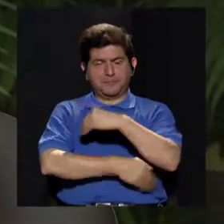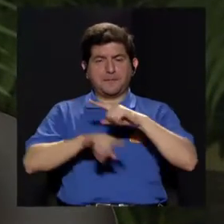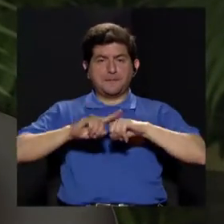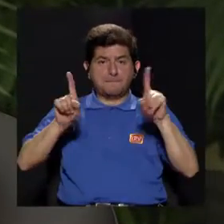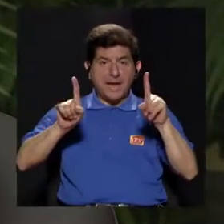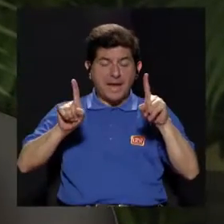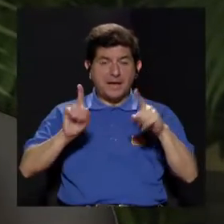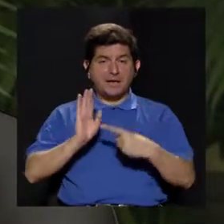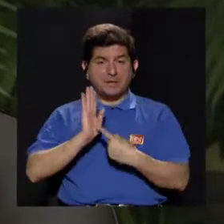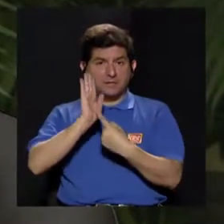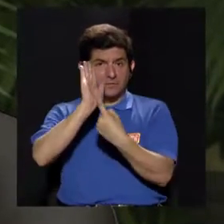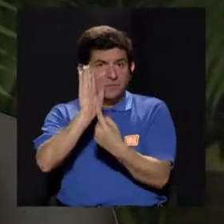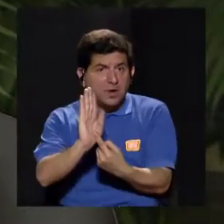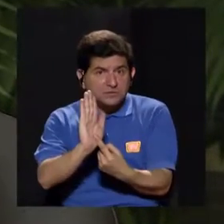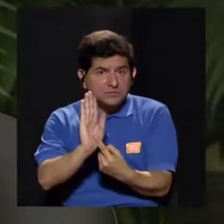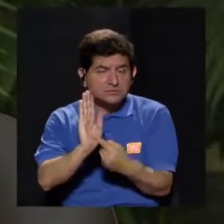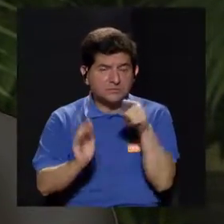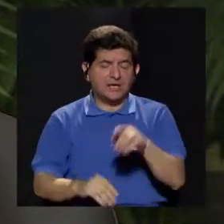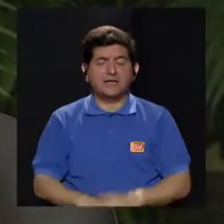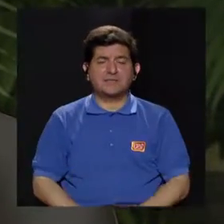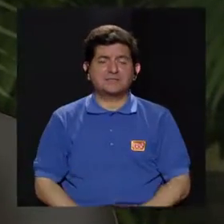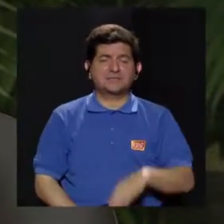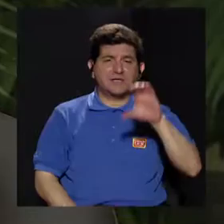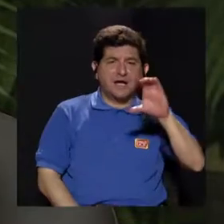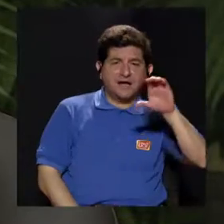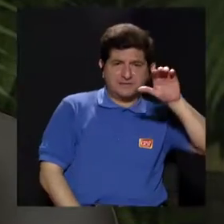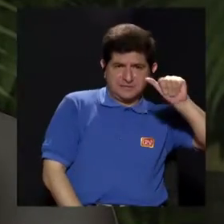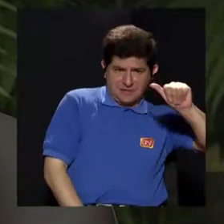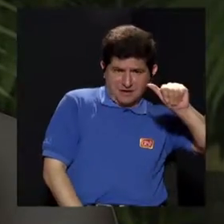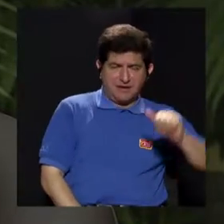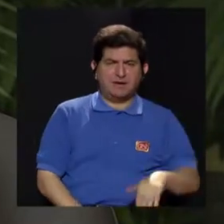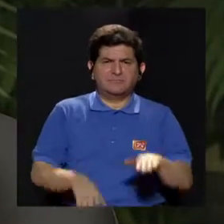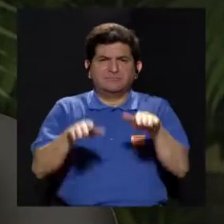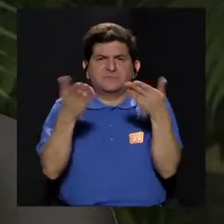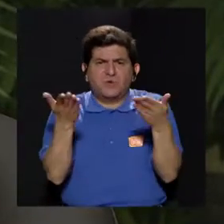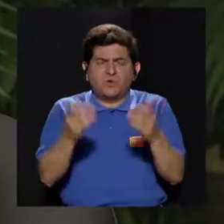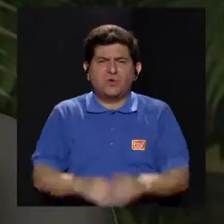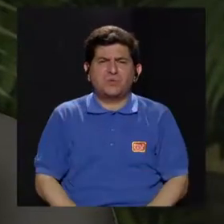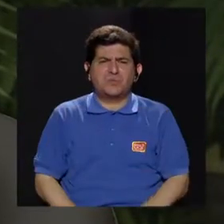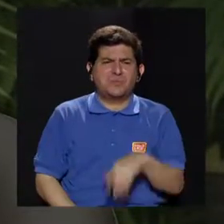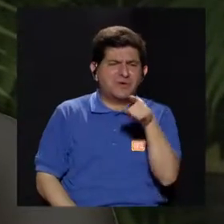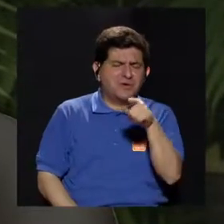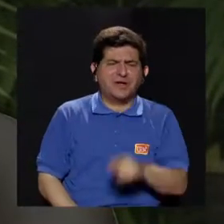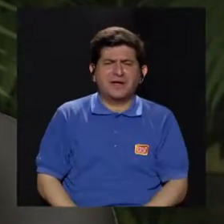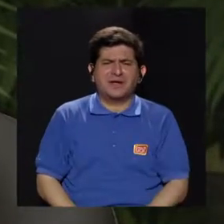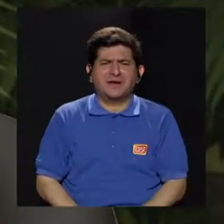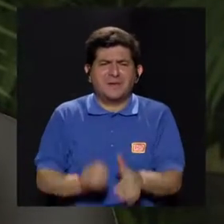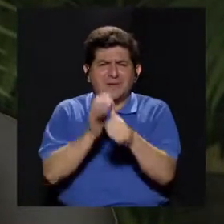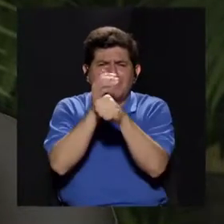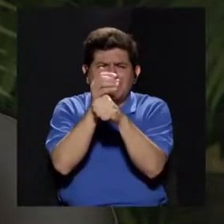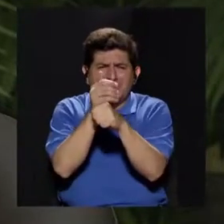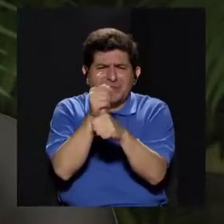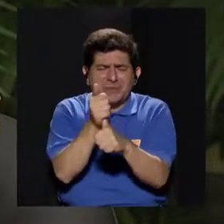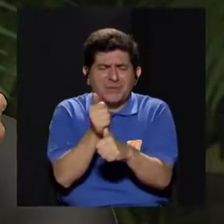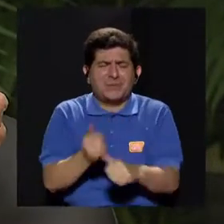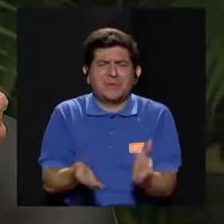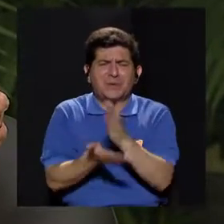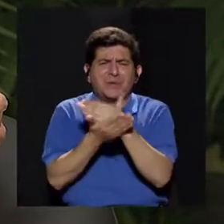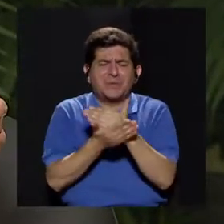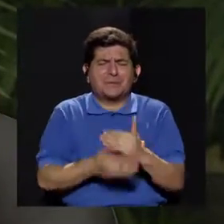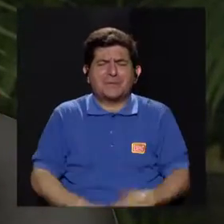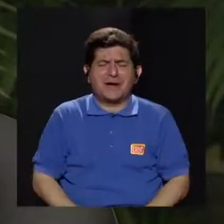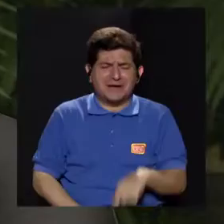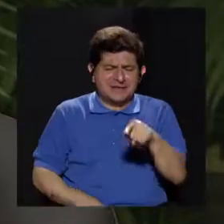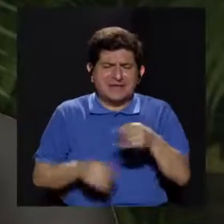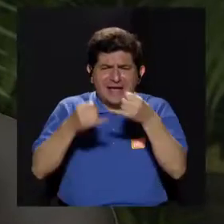puede manifestar la colitis alérgica mediante deposiciones con estrías